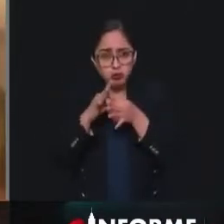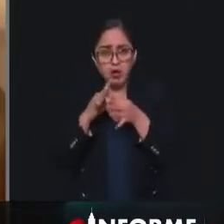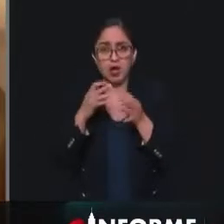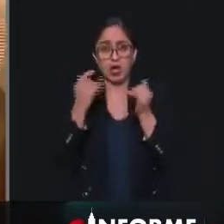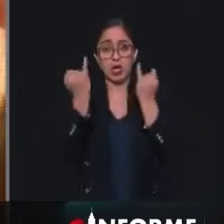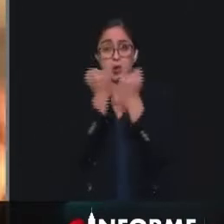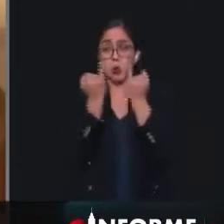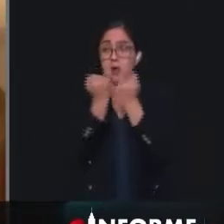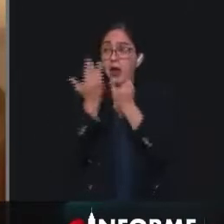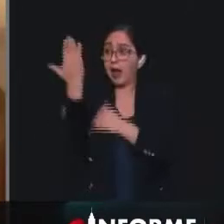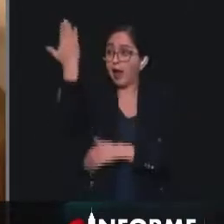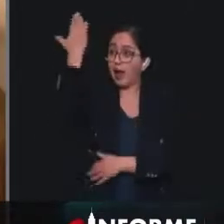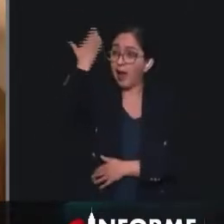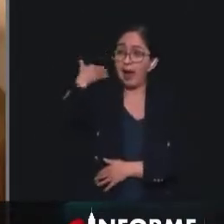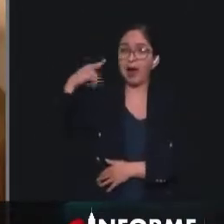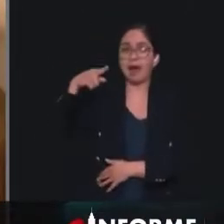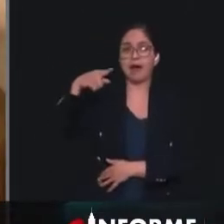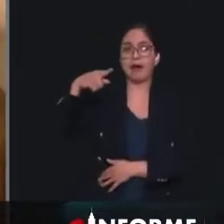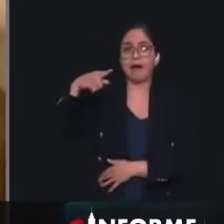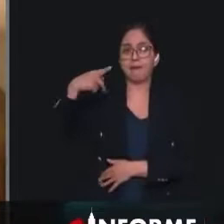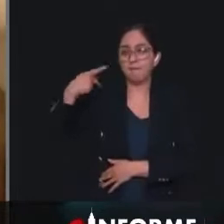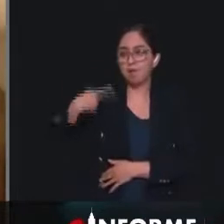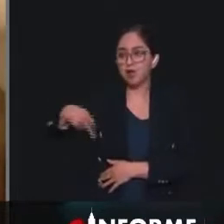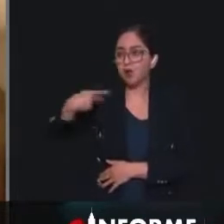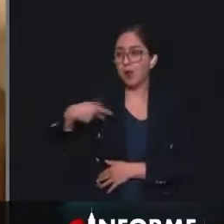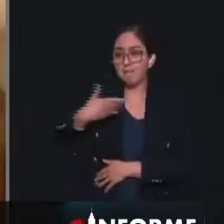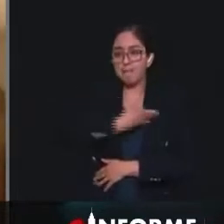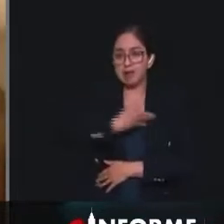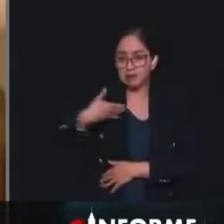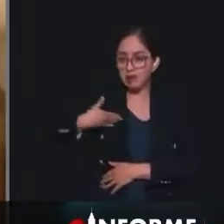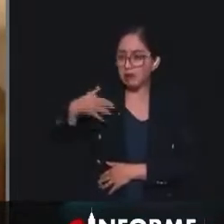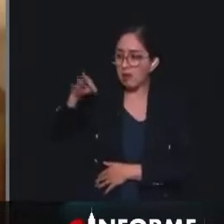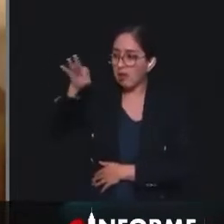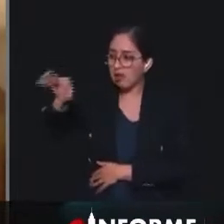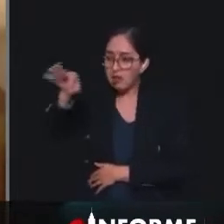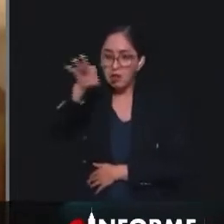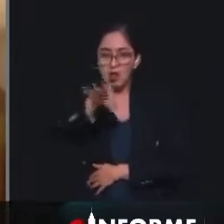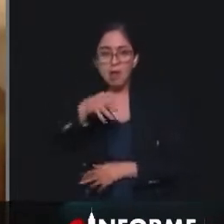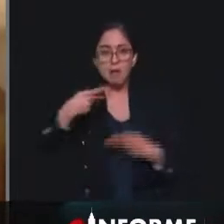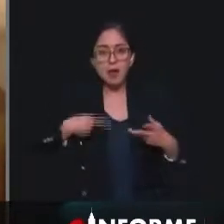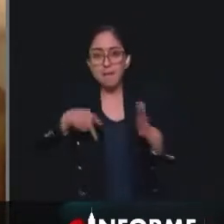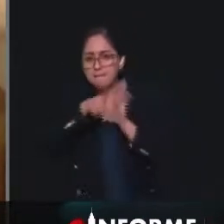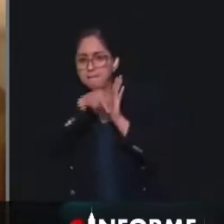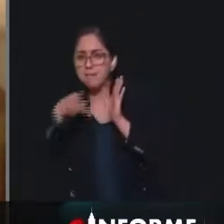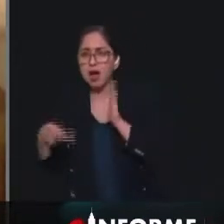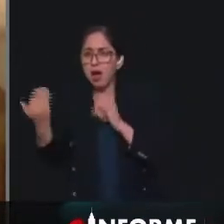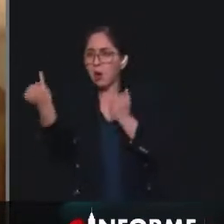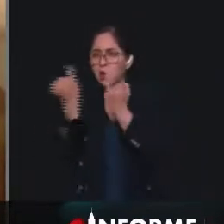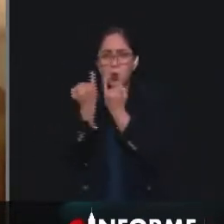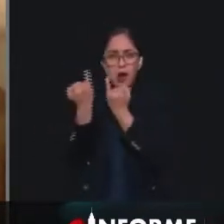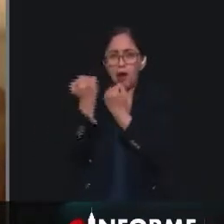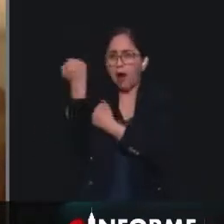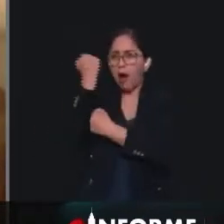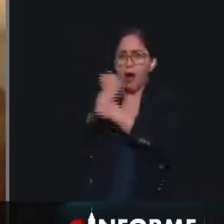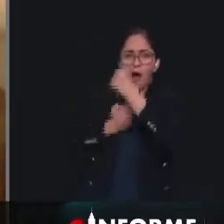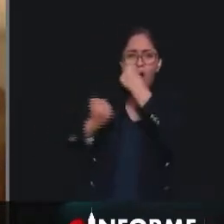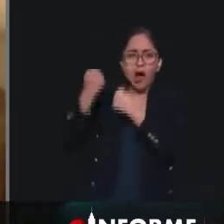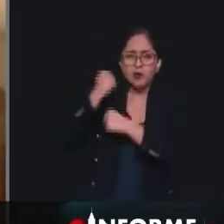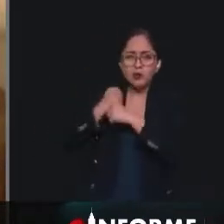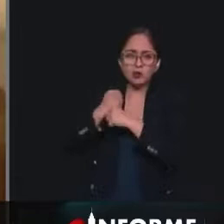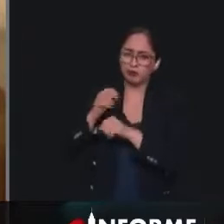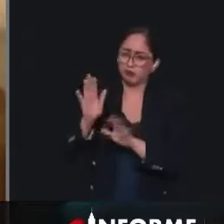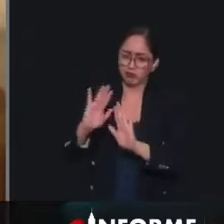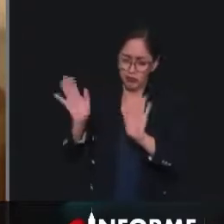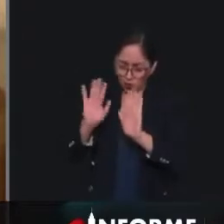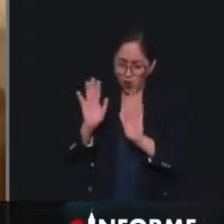administraciones anteriores, ¿no? Y de los periodistas maiceados. No, para nada. Pero sí creo que hay prensa independiente que está ahí a duras